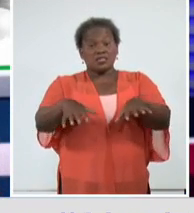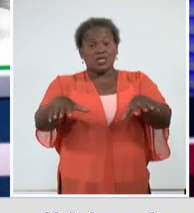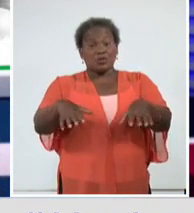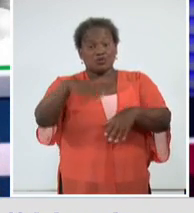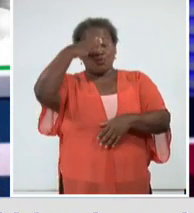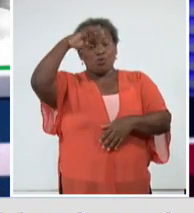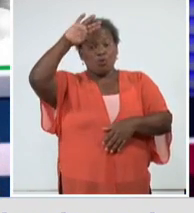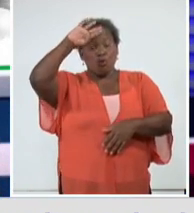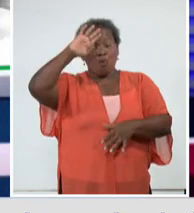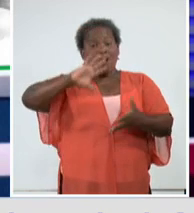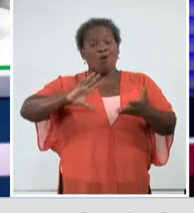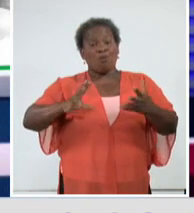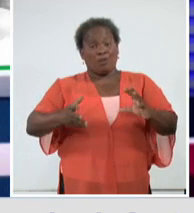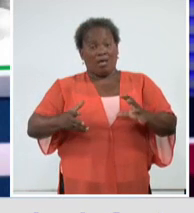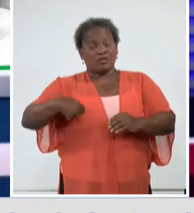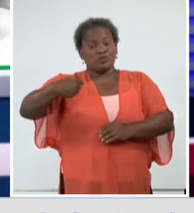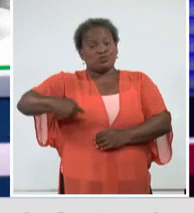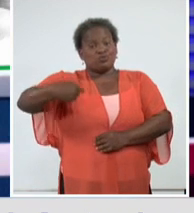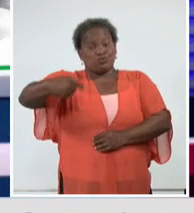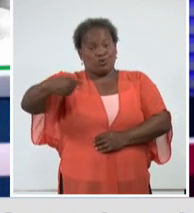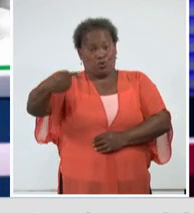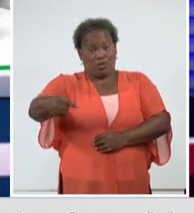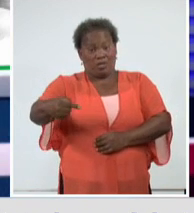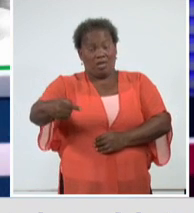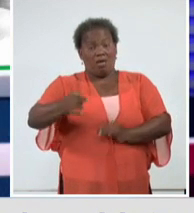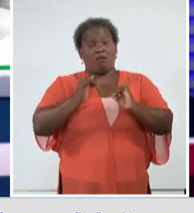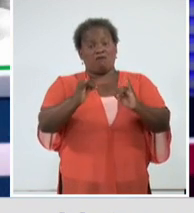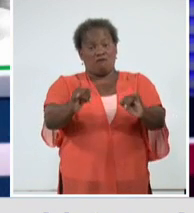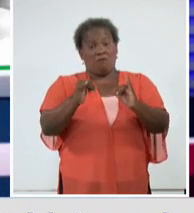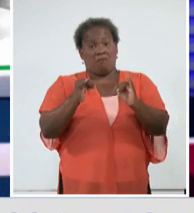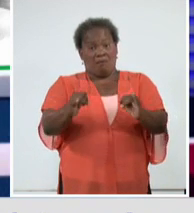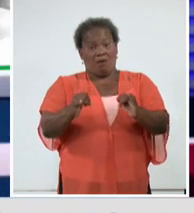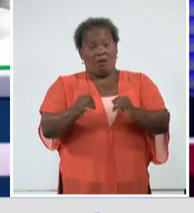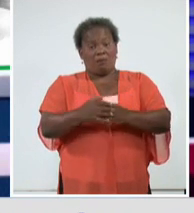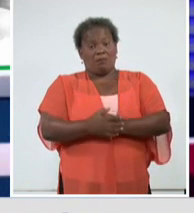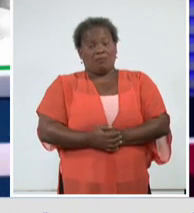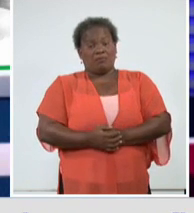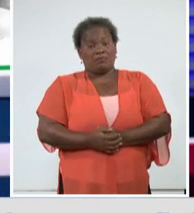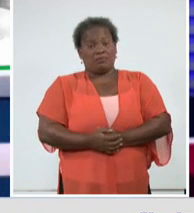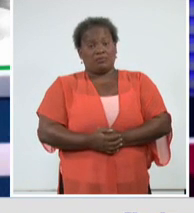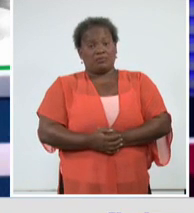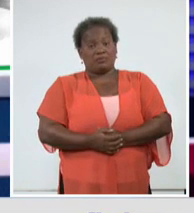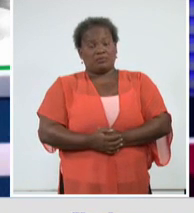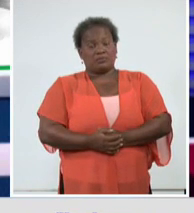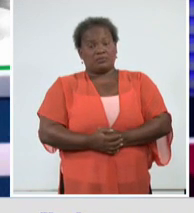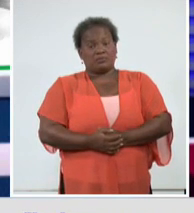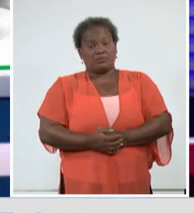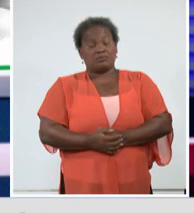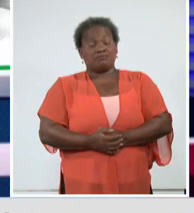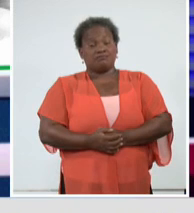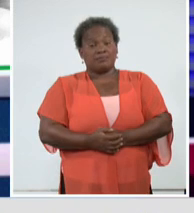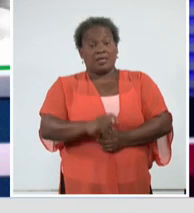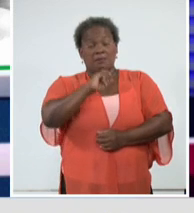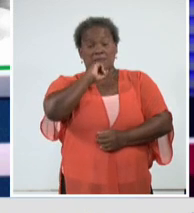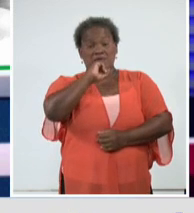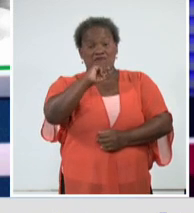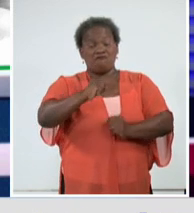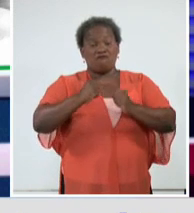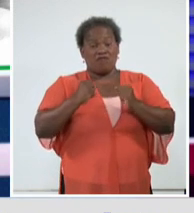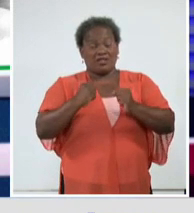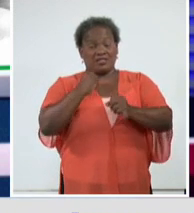es compleja. Cada mañana la damos a conocer aquí en la actualización informativa, pero es muy duro, es muy fuerte el trabajo también